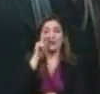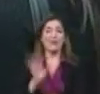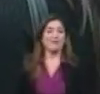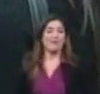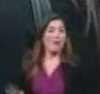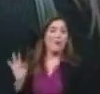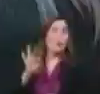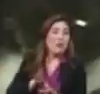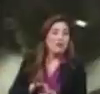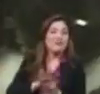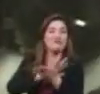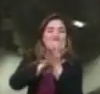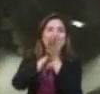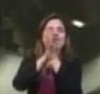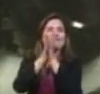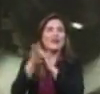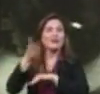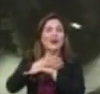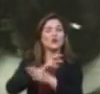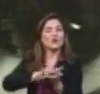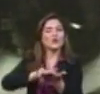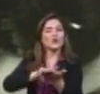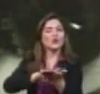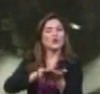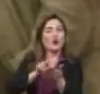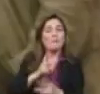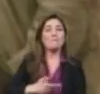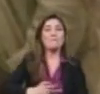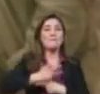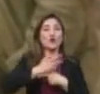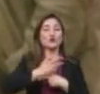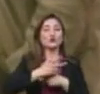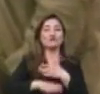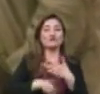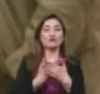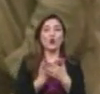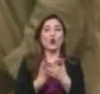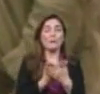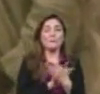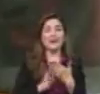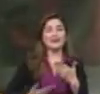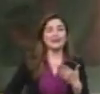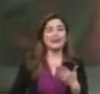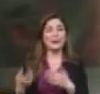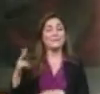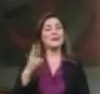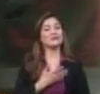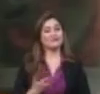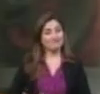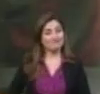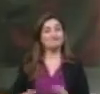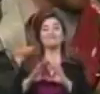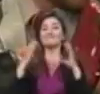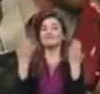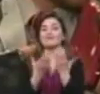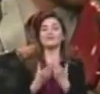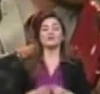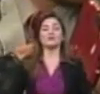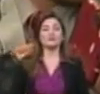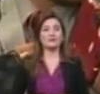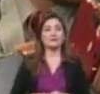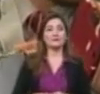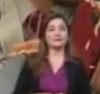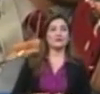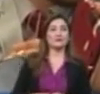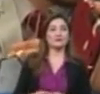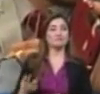los votos. Antes de la sesión pusieron una acción de protección todos los presidentes y vicepresidentes de las comisiones. Buscamos